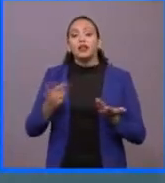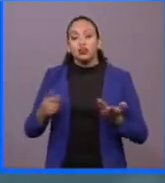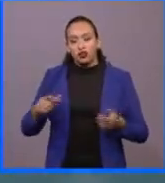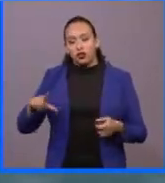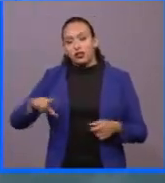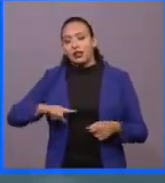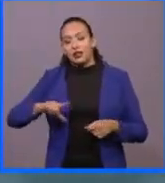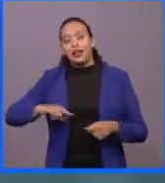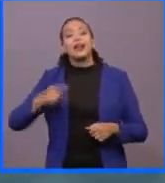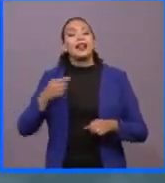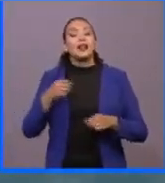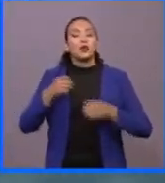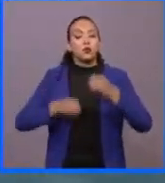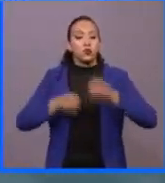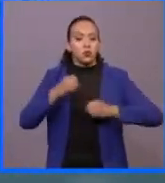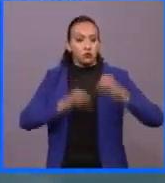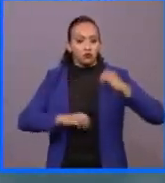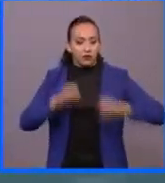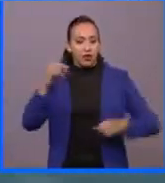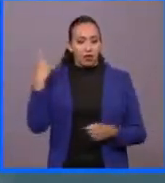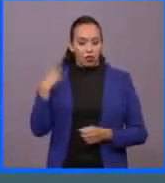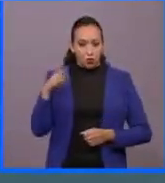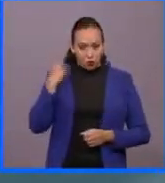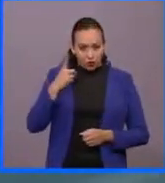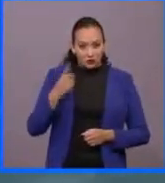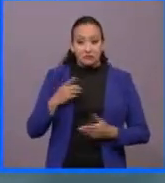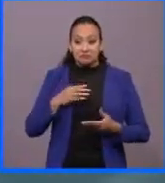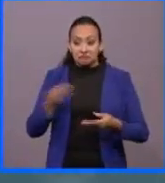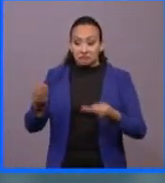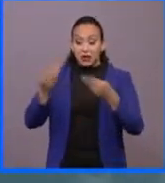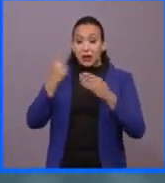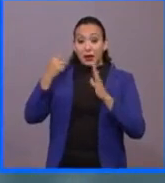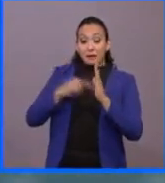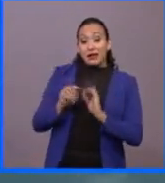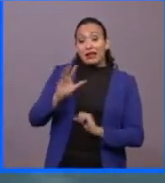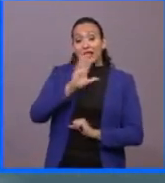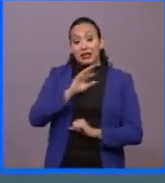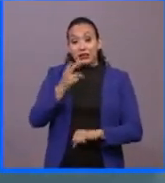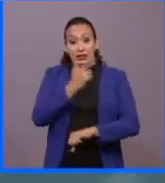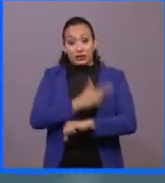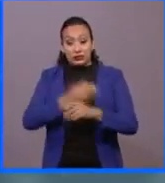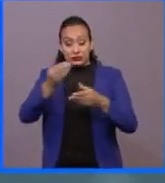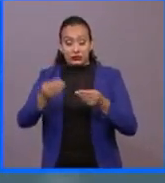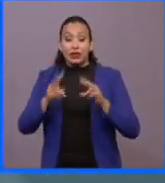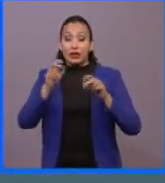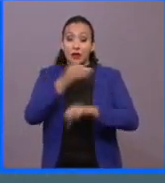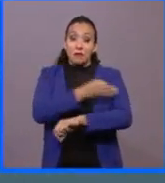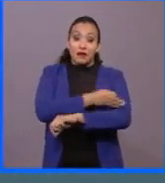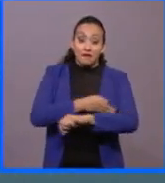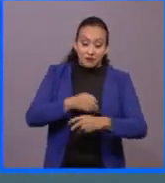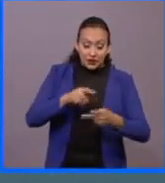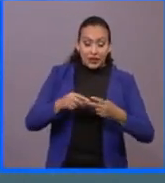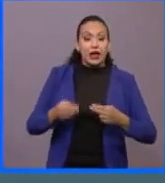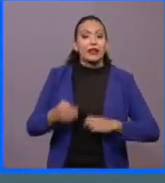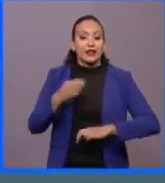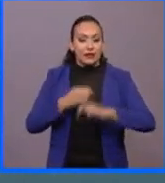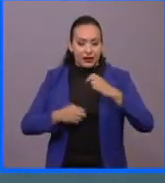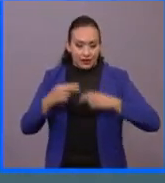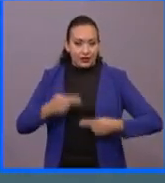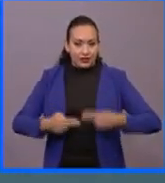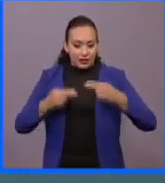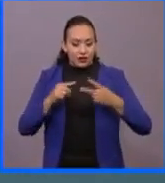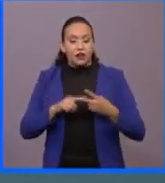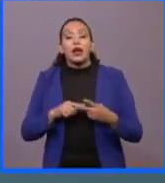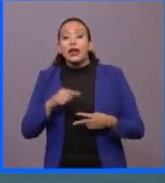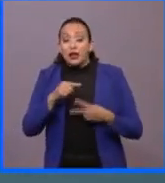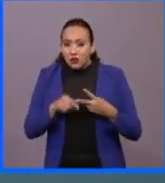Justicia Alternativa del Poder Judicial de Durango ha recibido 1,500 casos en materia familiar y mercantil, de los cuales